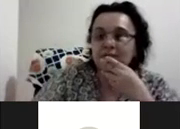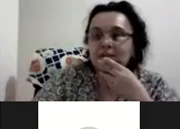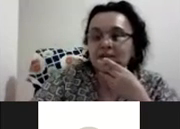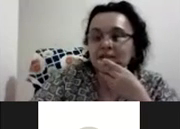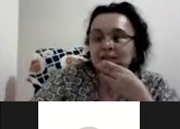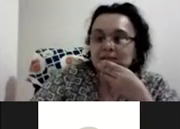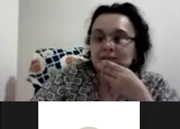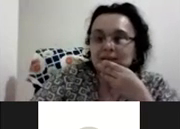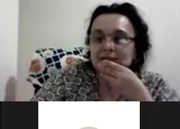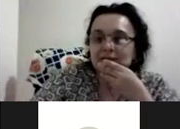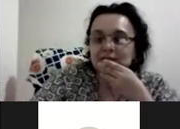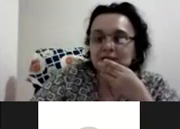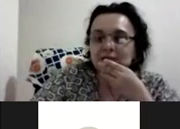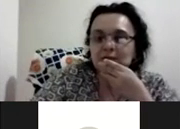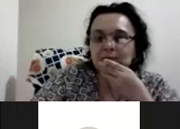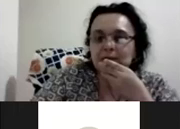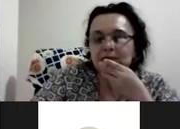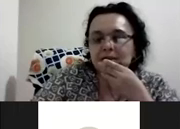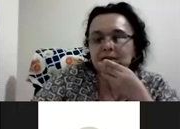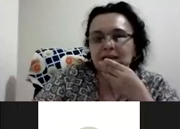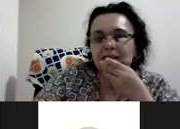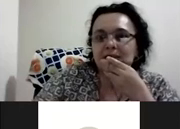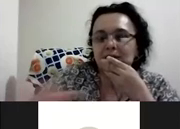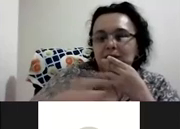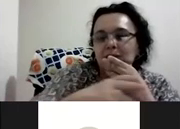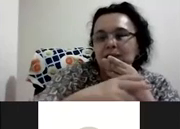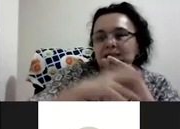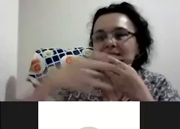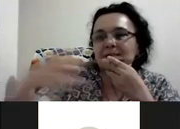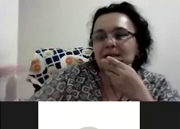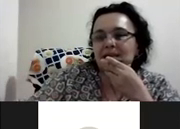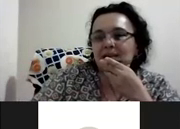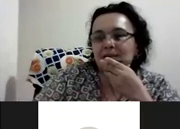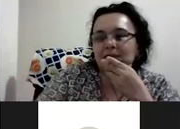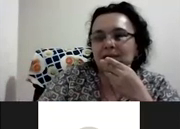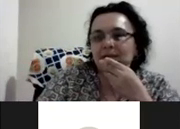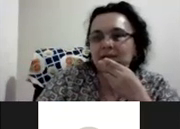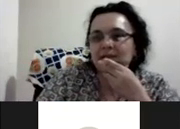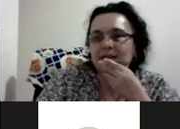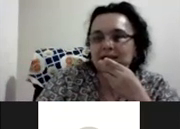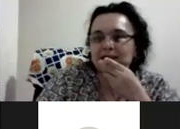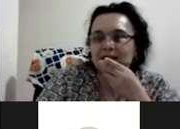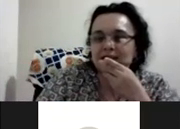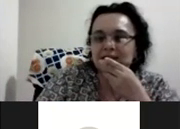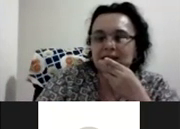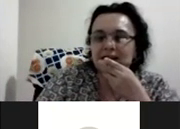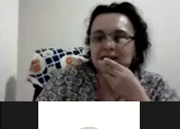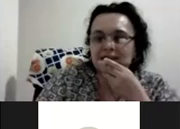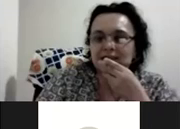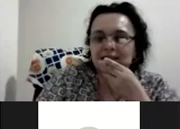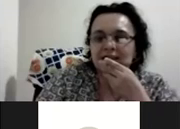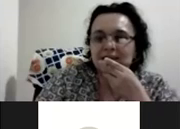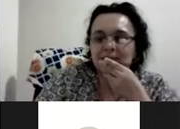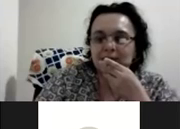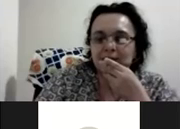repasando, ¿verdad? O sea, eso es como para que usted le quede durante esa semana que va a estar sin recibir